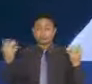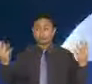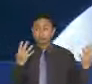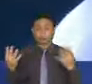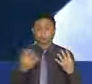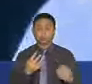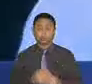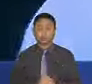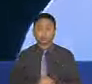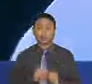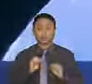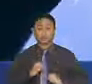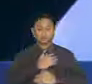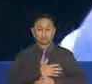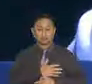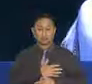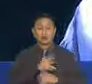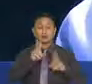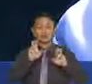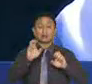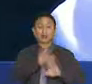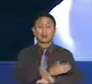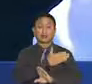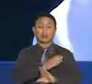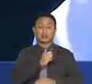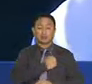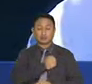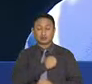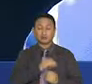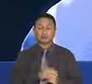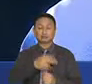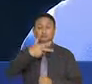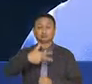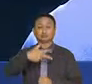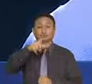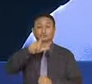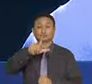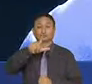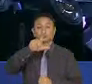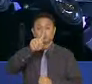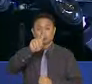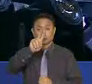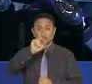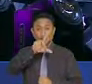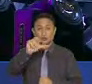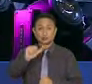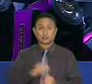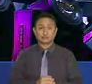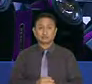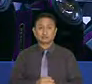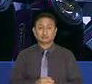quienes disfrutaron de temas tan emblemáticos como el chulla quiteño entre otras canciones